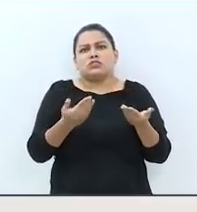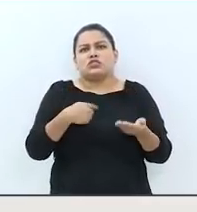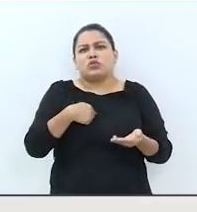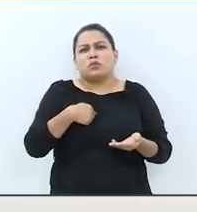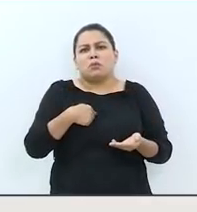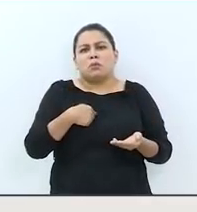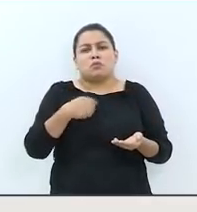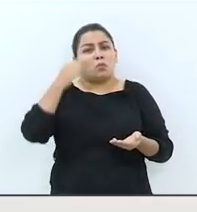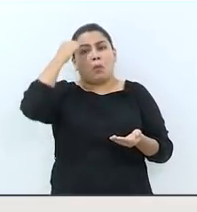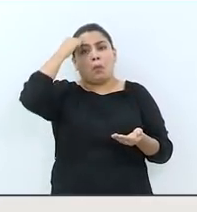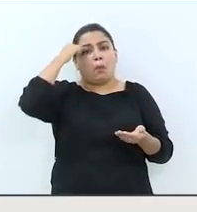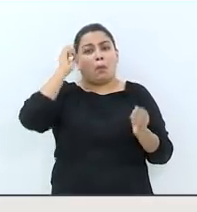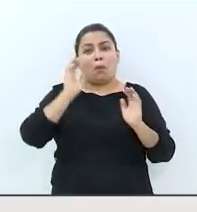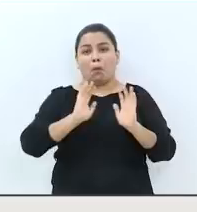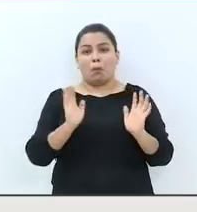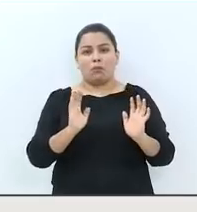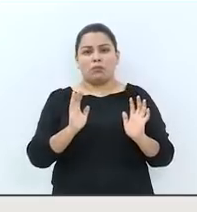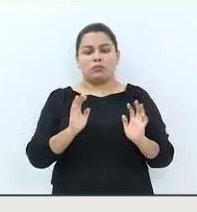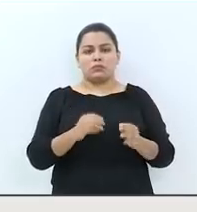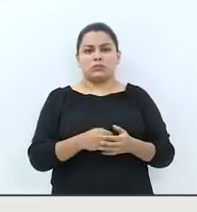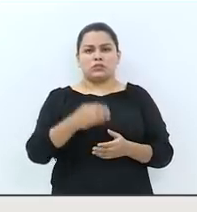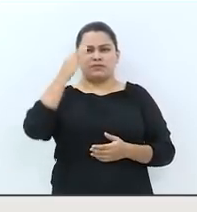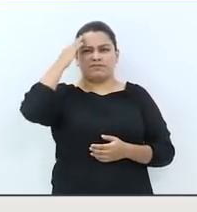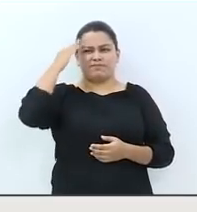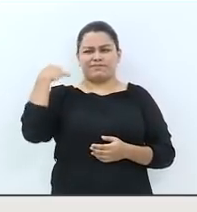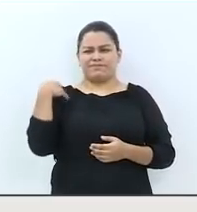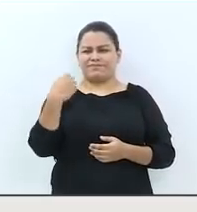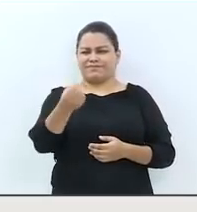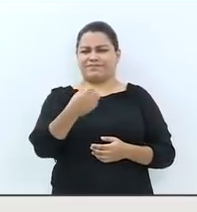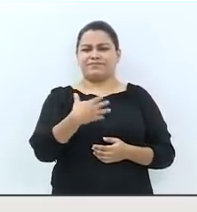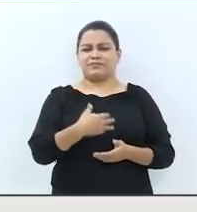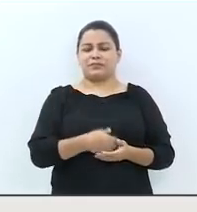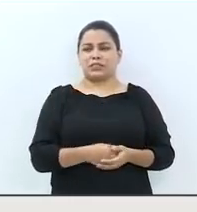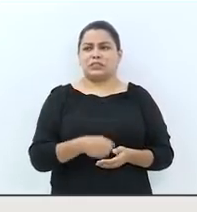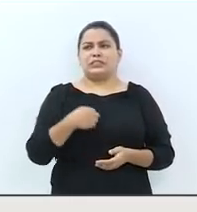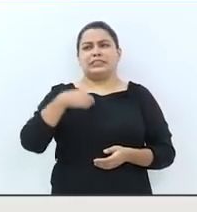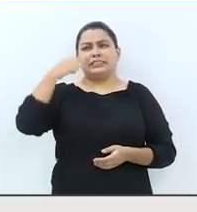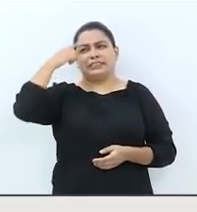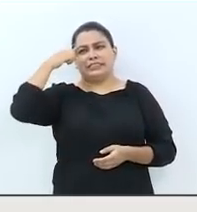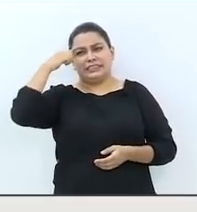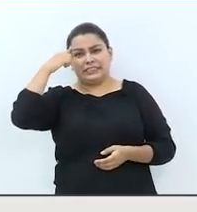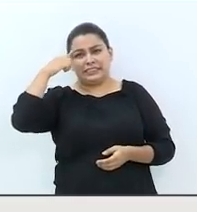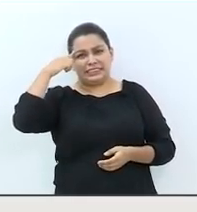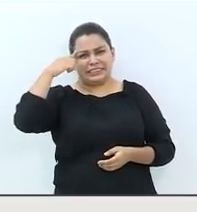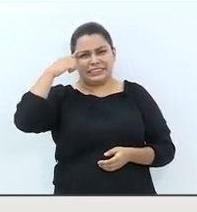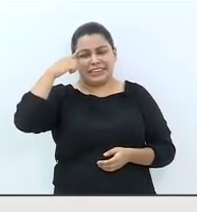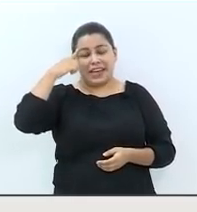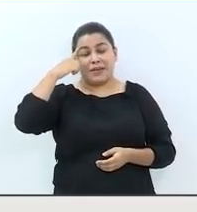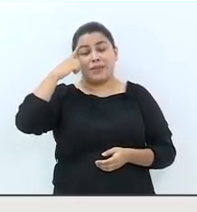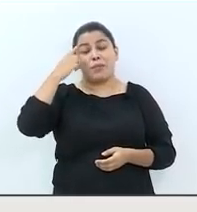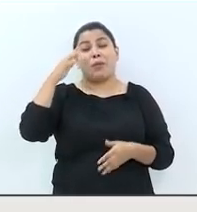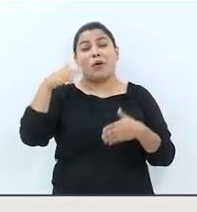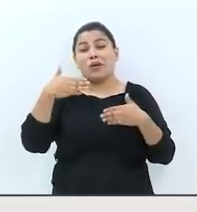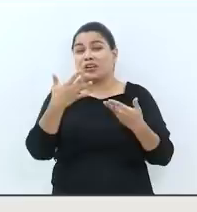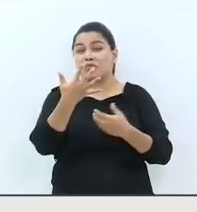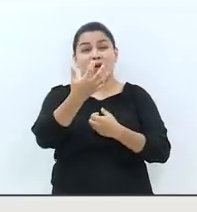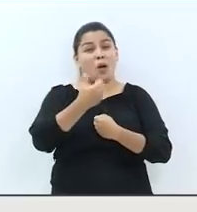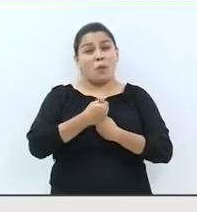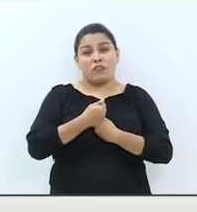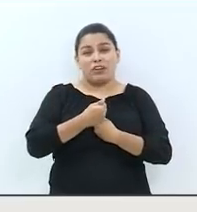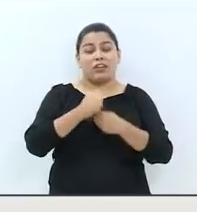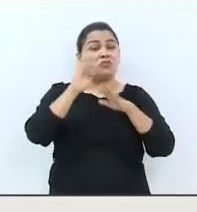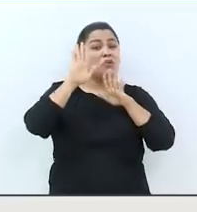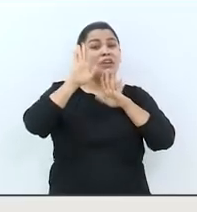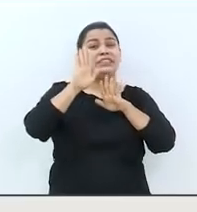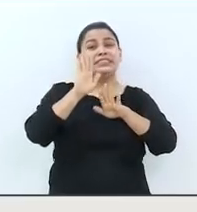tiene que ver con eso. Entonces cuando Lorena lo mencionó, empecé a recordar y dije, ay Dios, con razón. O sea, si no hay apertura, si no había un respeto